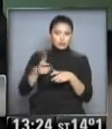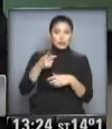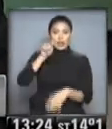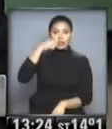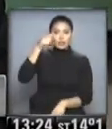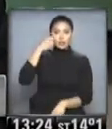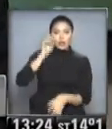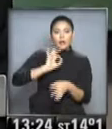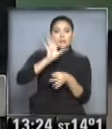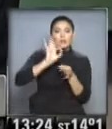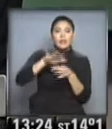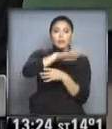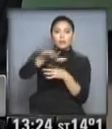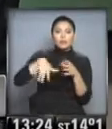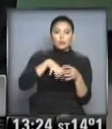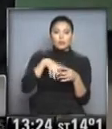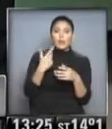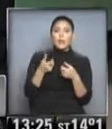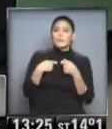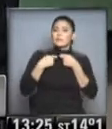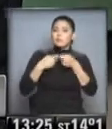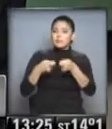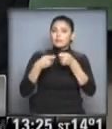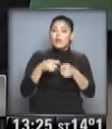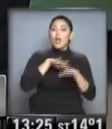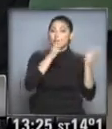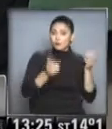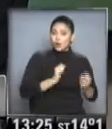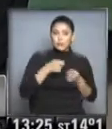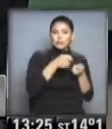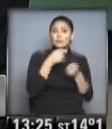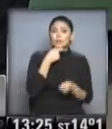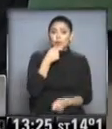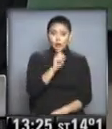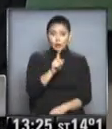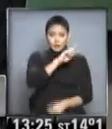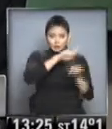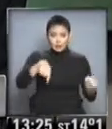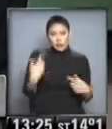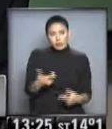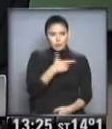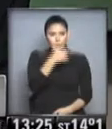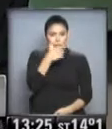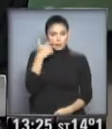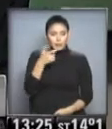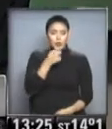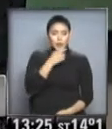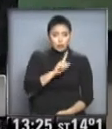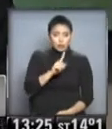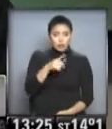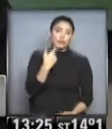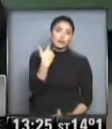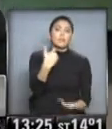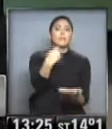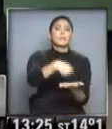a nivel local de rosario empezaron a extorsionar a los boliches a decirlo bueno si no crees que te lo cierren te lo valíamos sino que la situación entre que